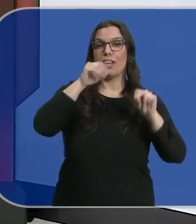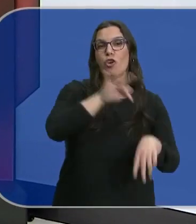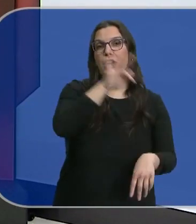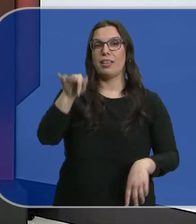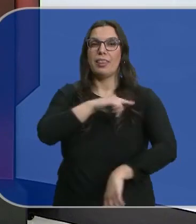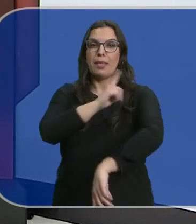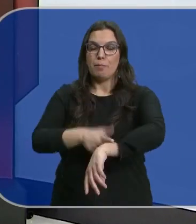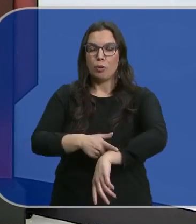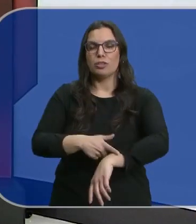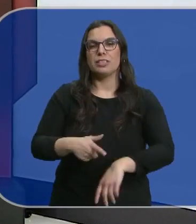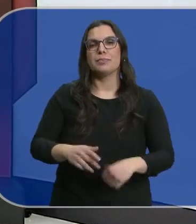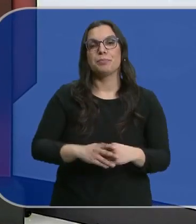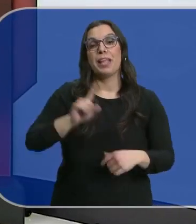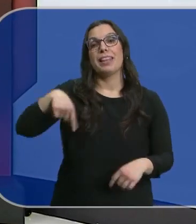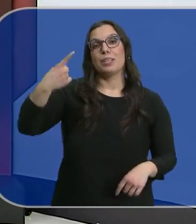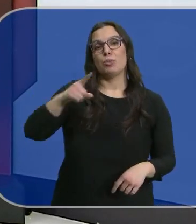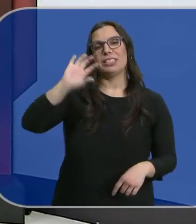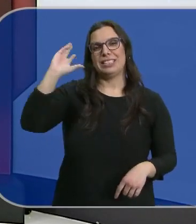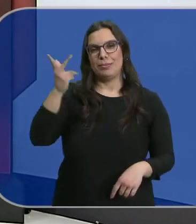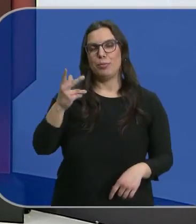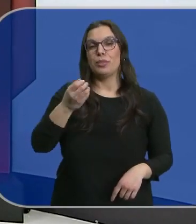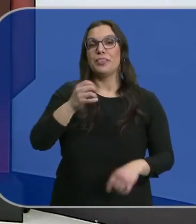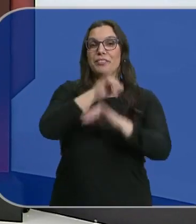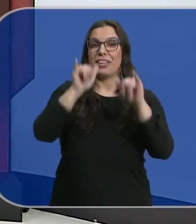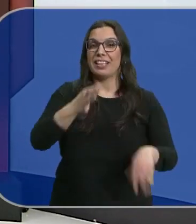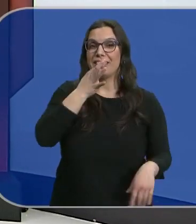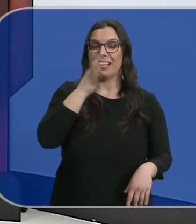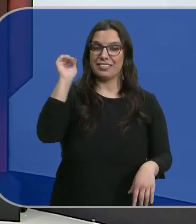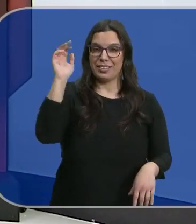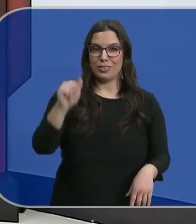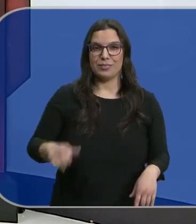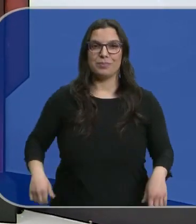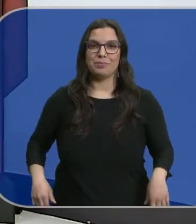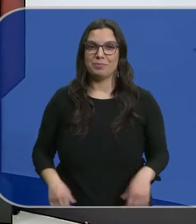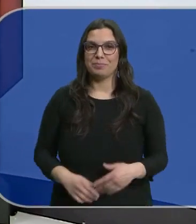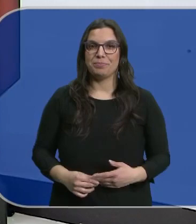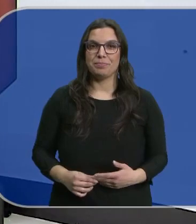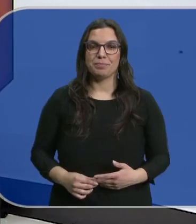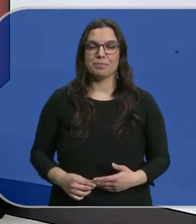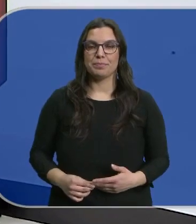ahora con los deportes, con Fernando Escudero y luego con el tiempo. Pasen una feliz tarde. Adiós.